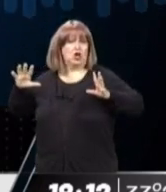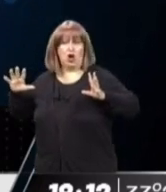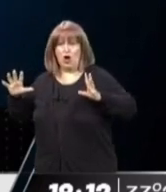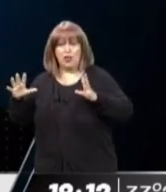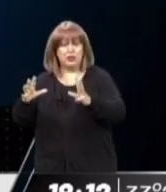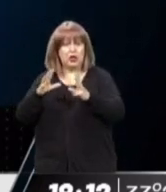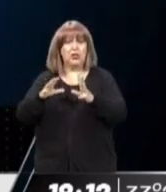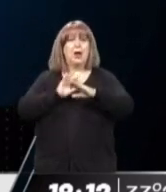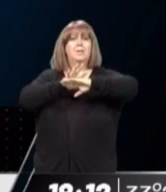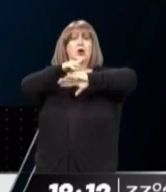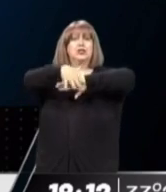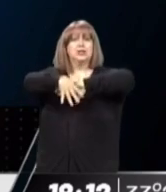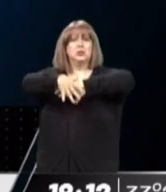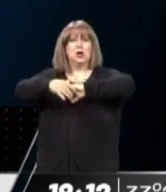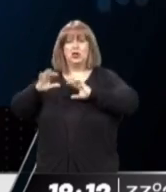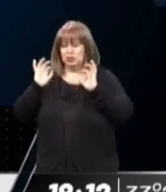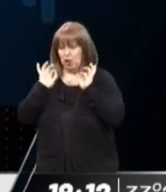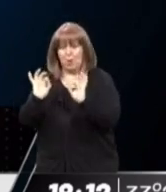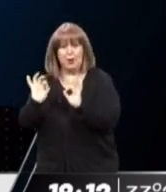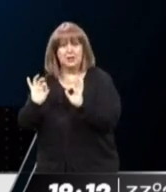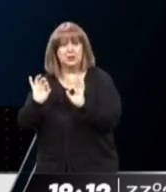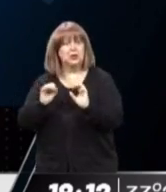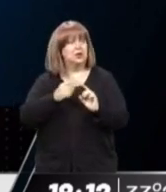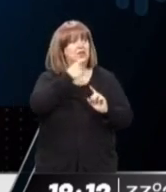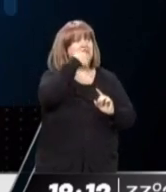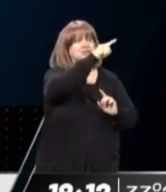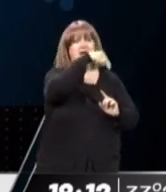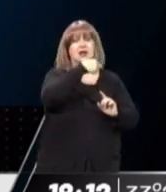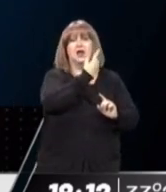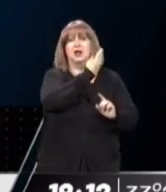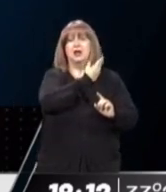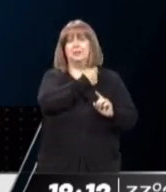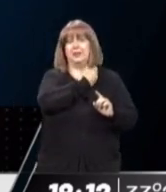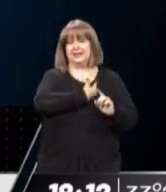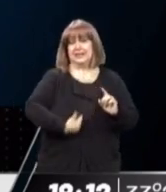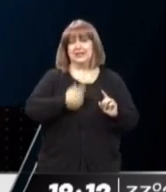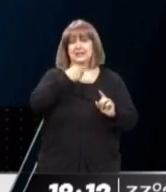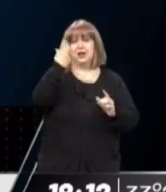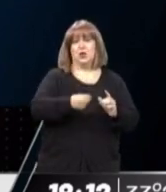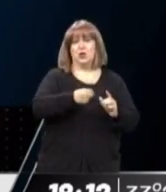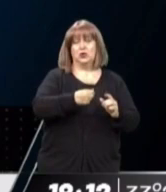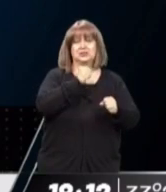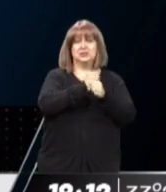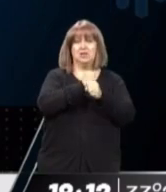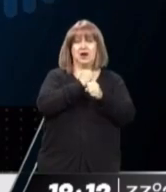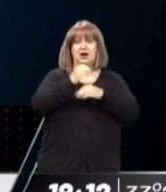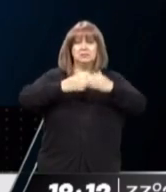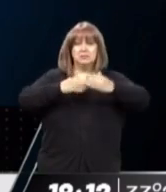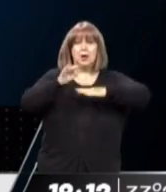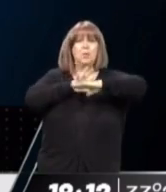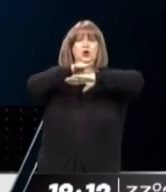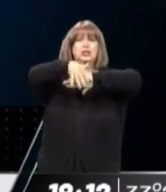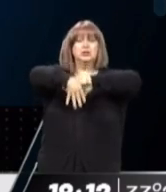la cabeza. Esto puede ser hipócrita, yo no me puedo, porque aparte es un hecho consumado, porque esa decisión es inapelable, la decisión del presidente no se